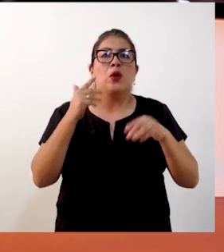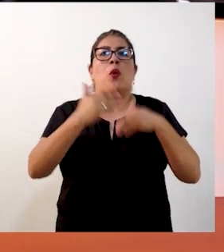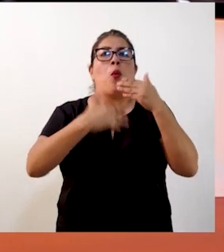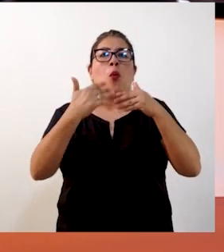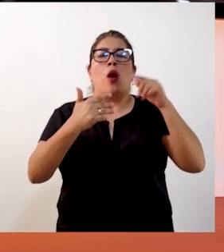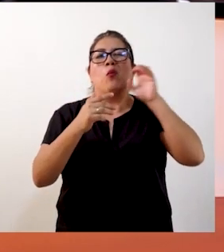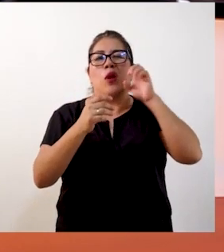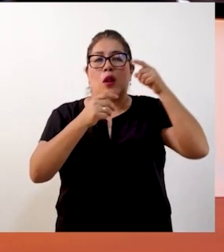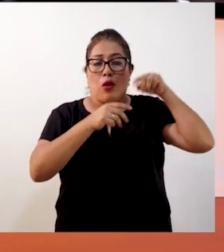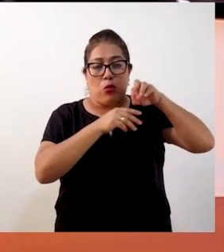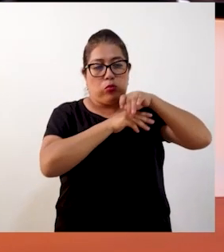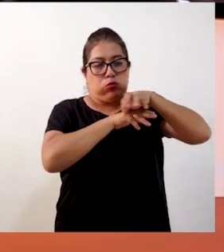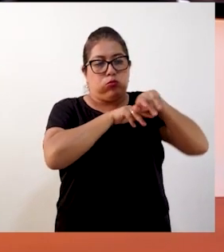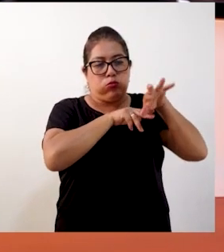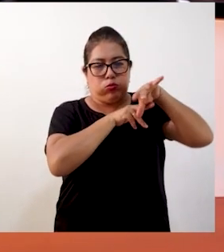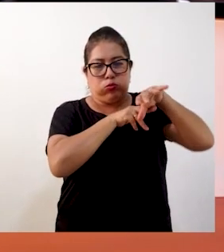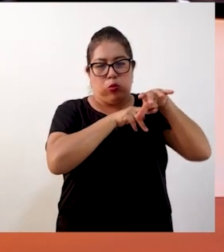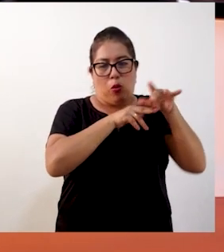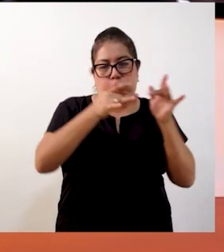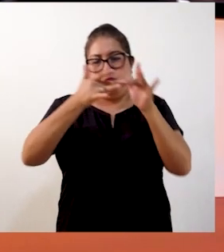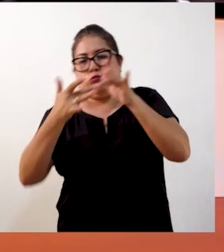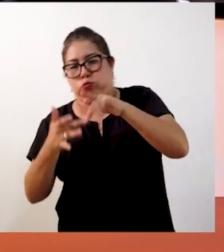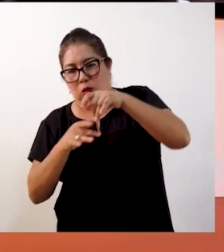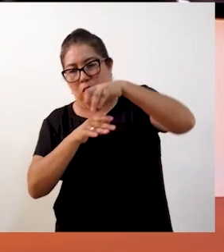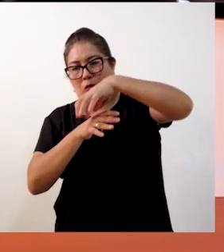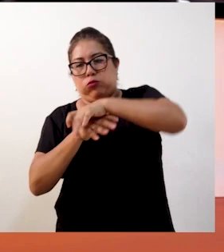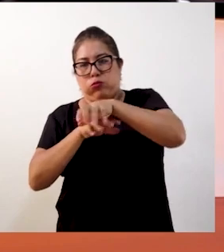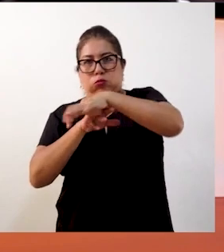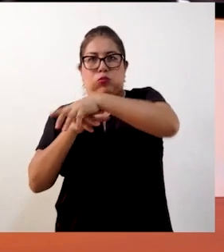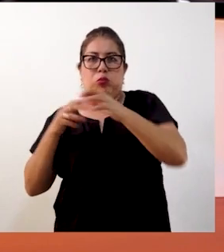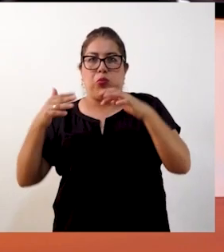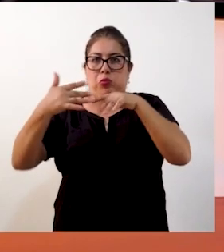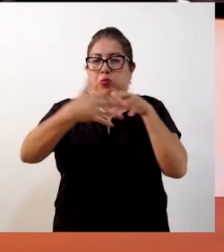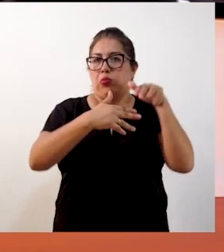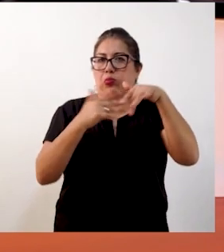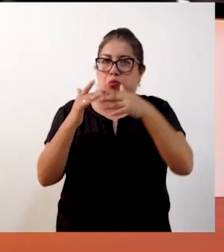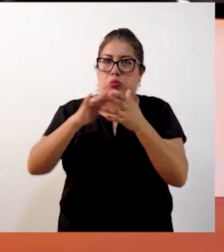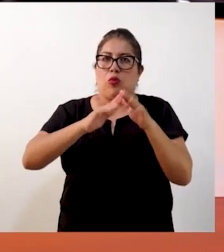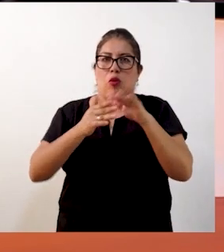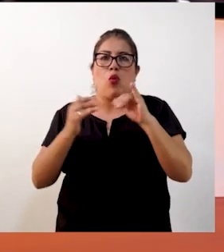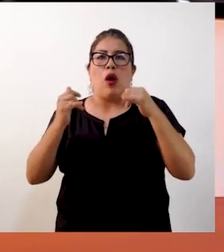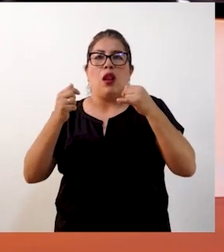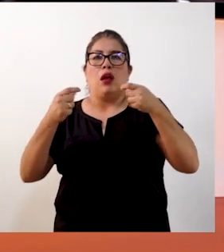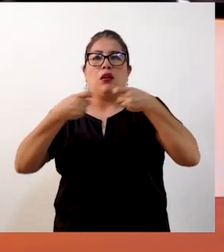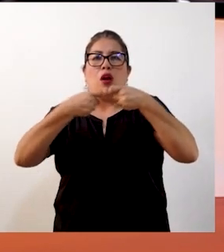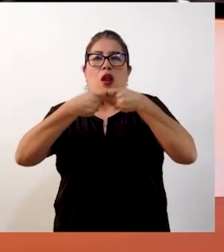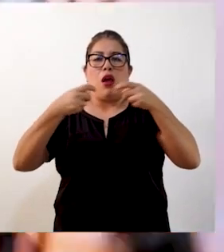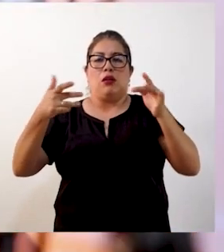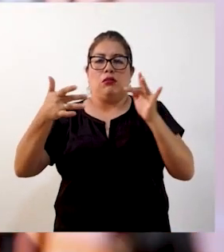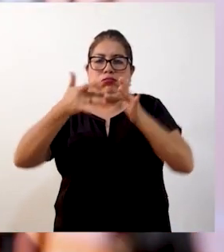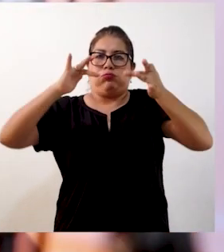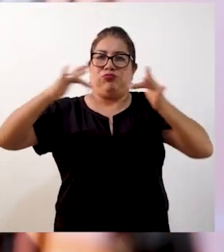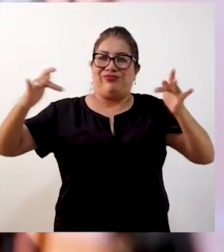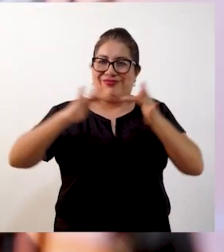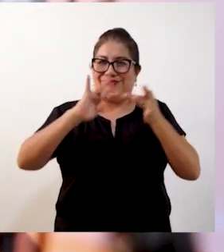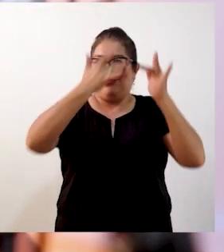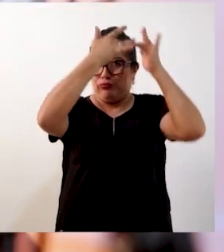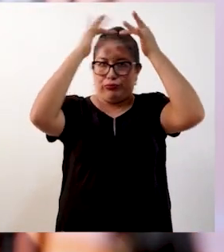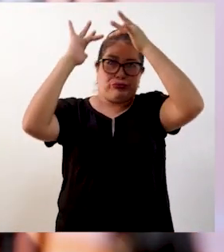neuronas, una neurona se conecta con otra neurona a través de las llamadas dendritas, que son como cables eléctricos. Claro,